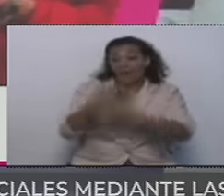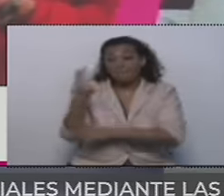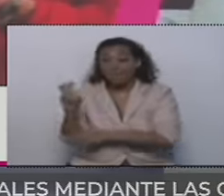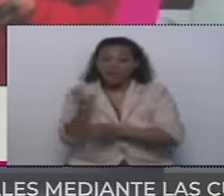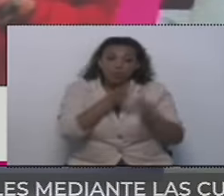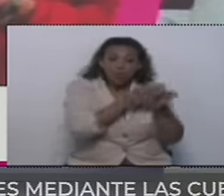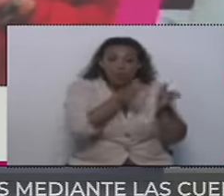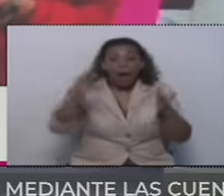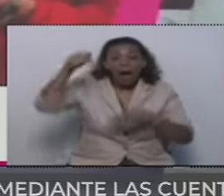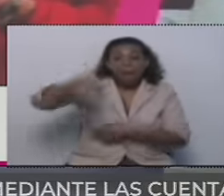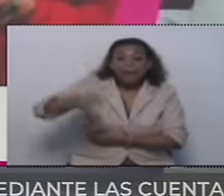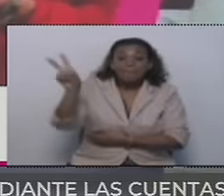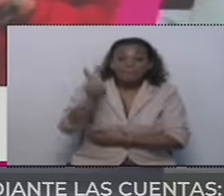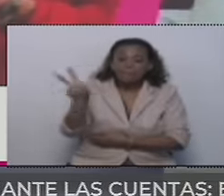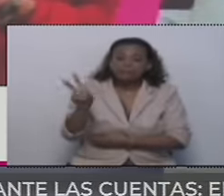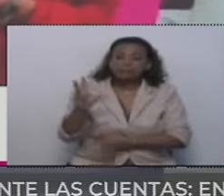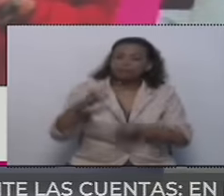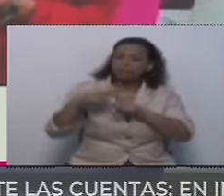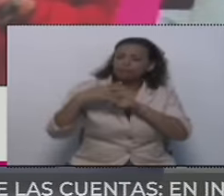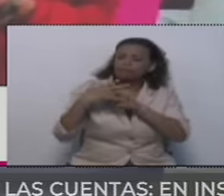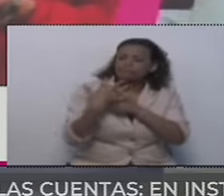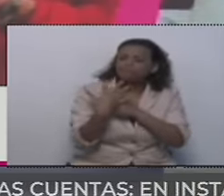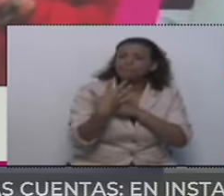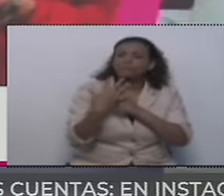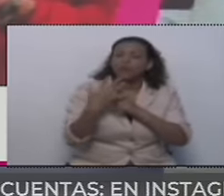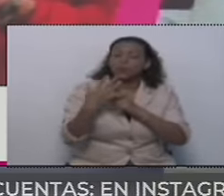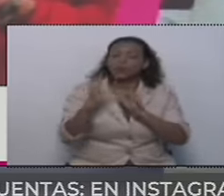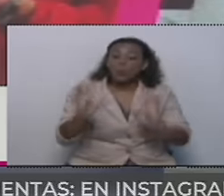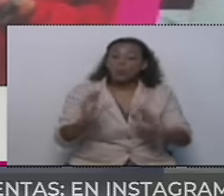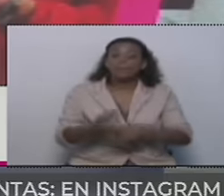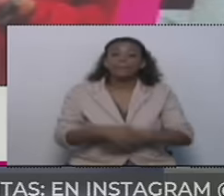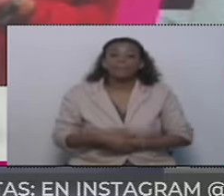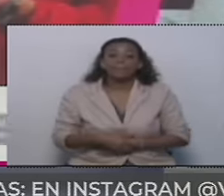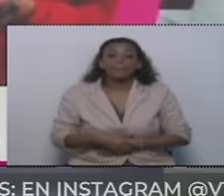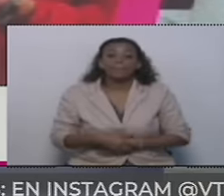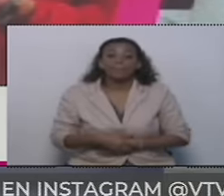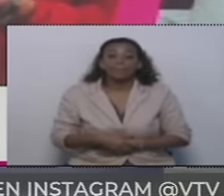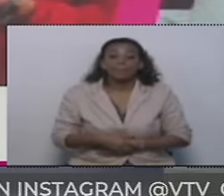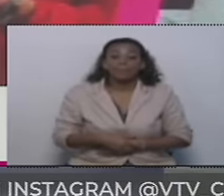en Venezuela, se cumplió,